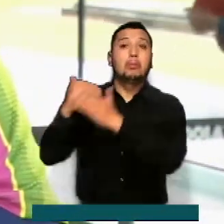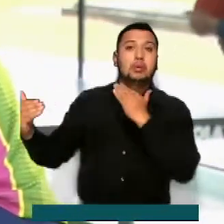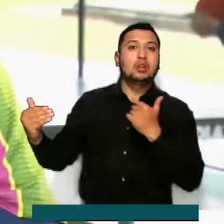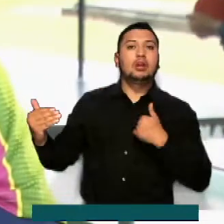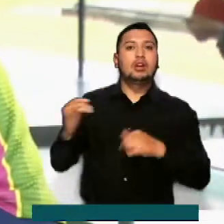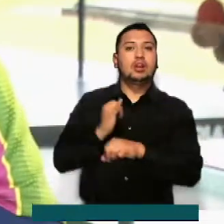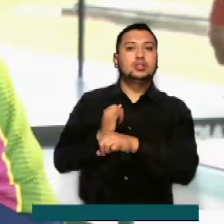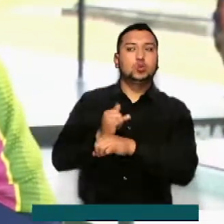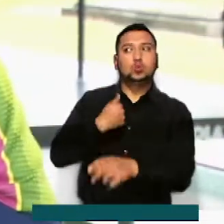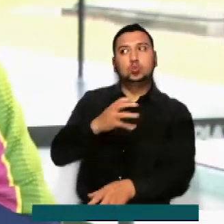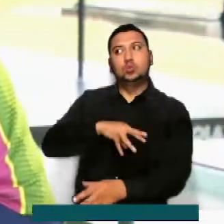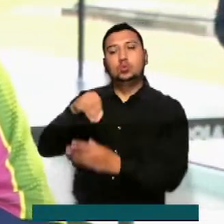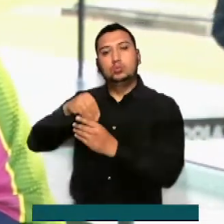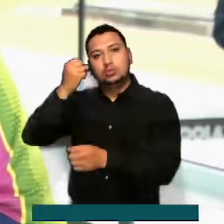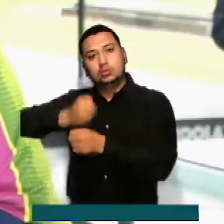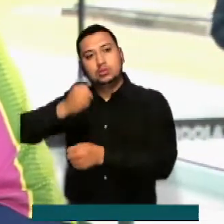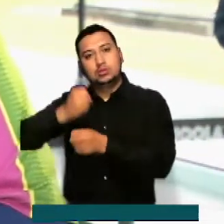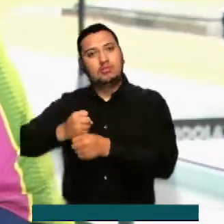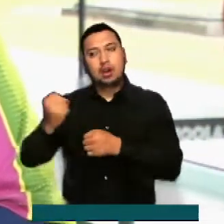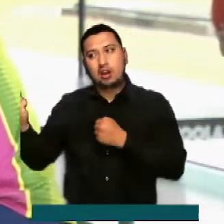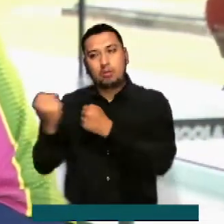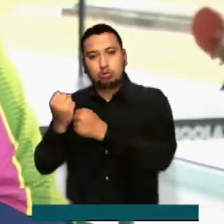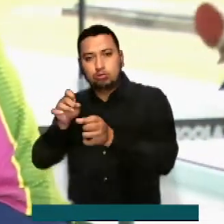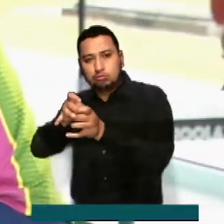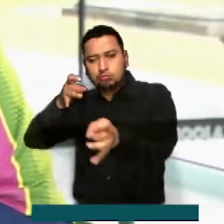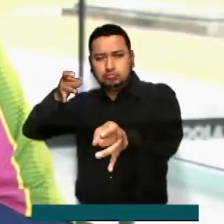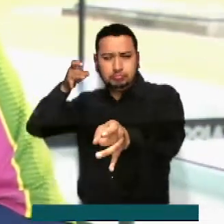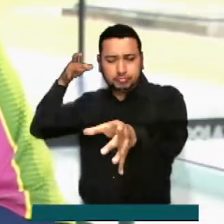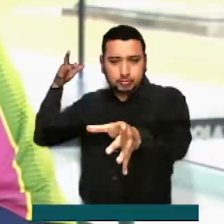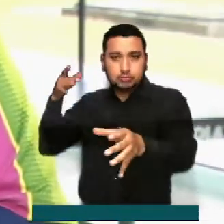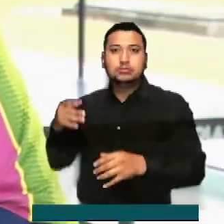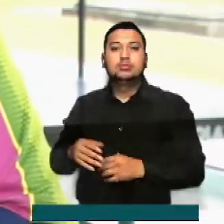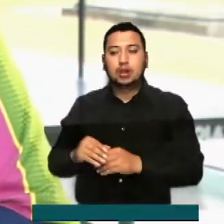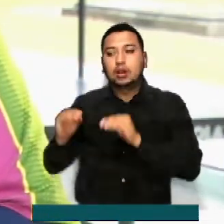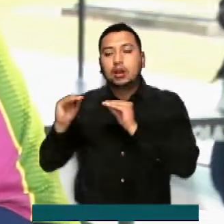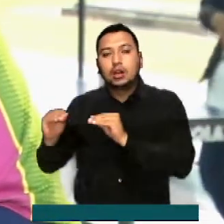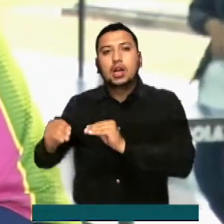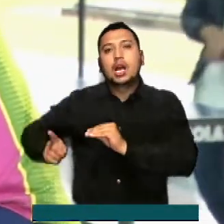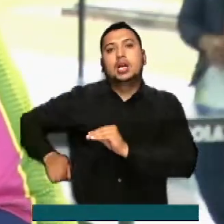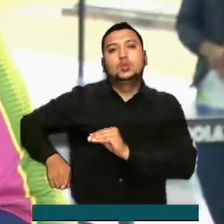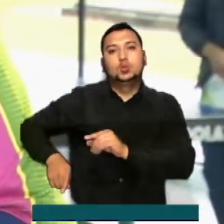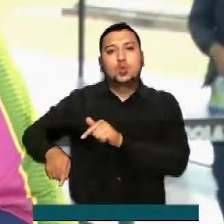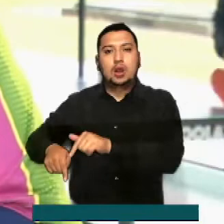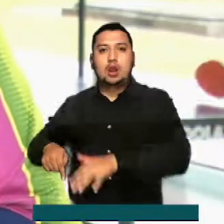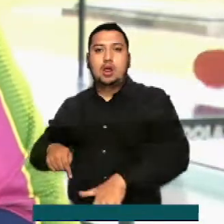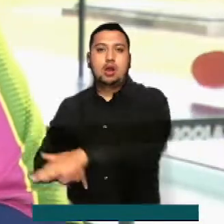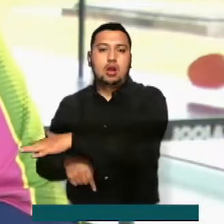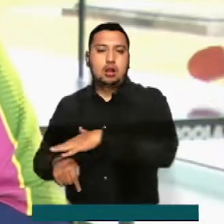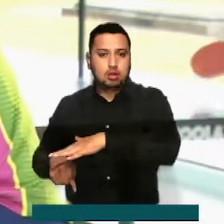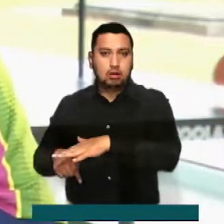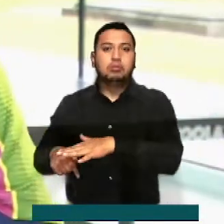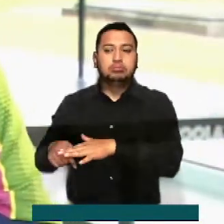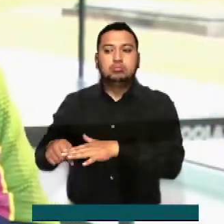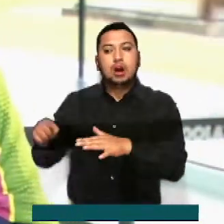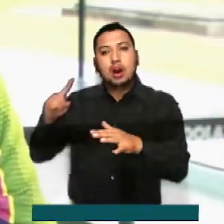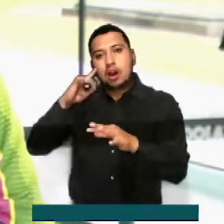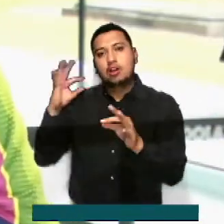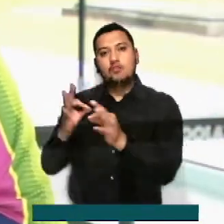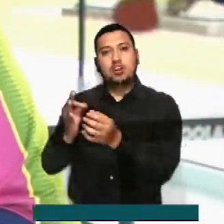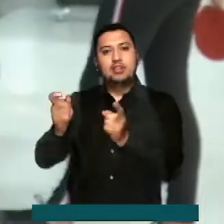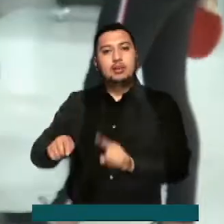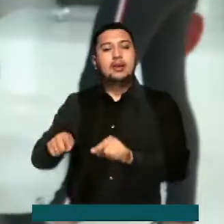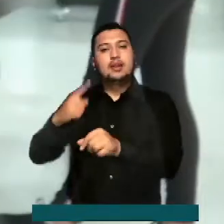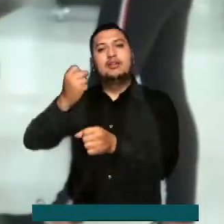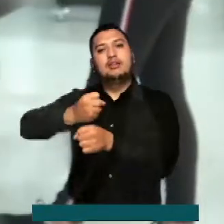como es el tiro con arco la escuela de formación de campamentos y trabajo social y un programa que es de